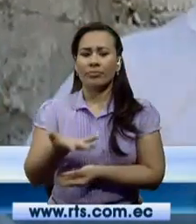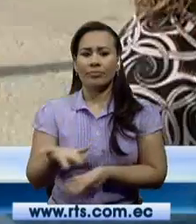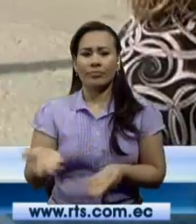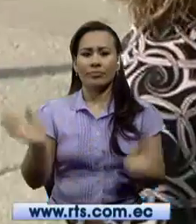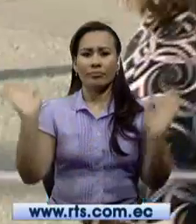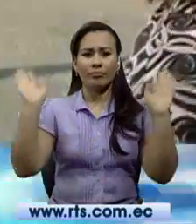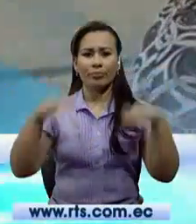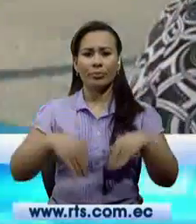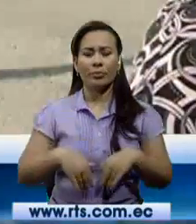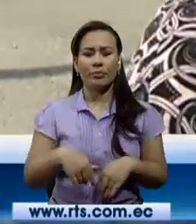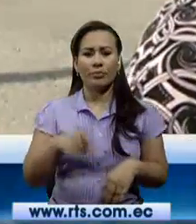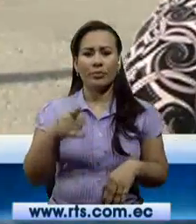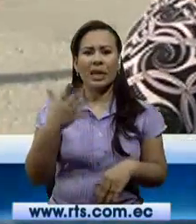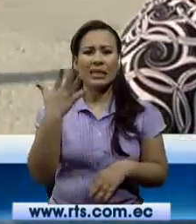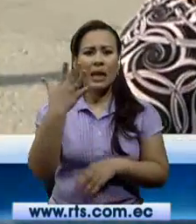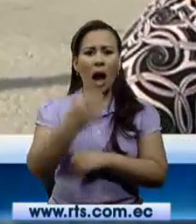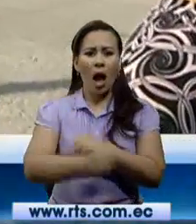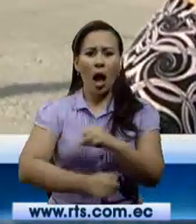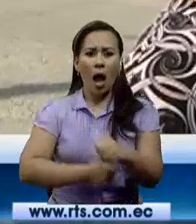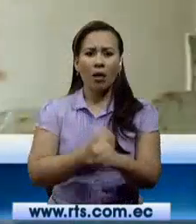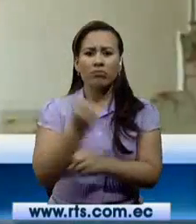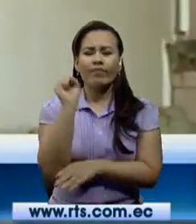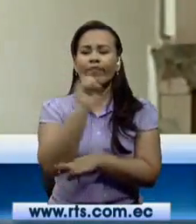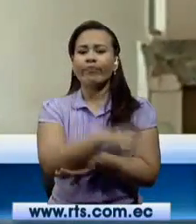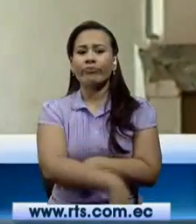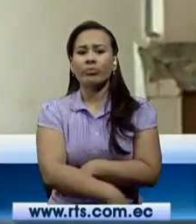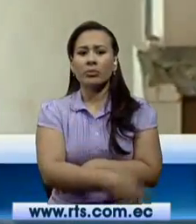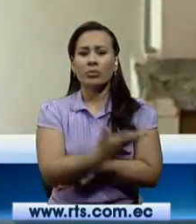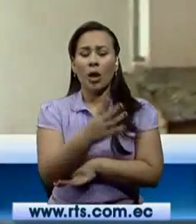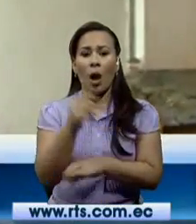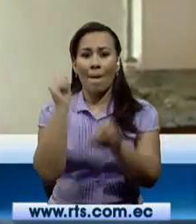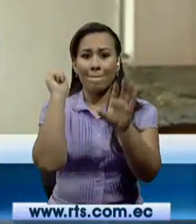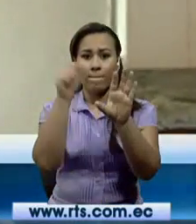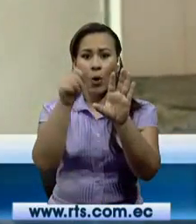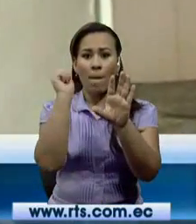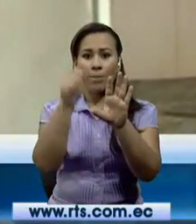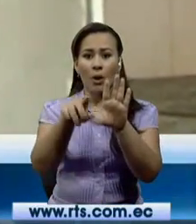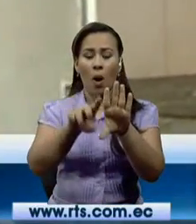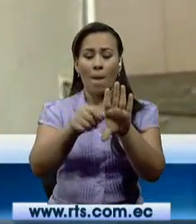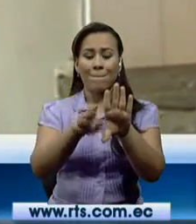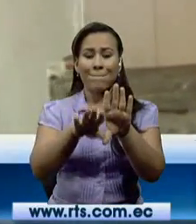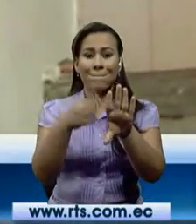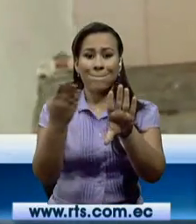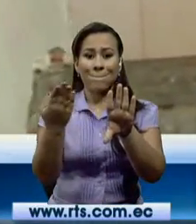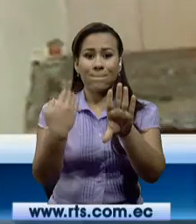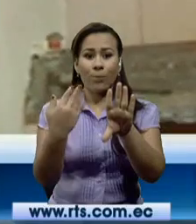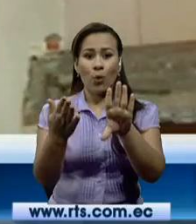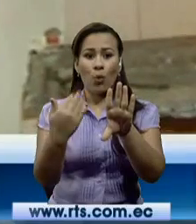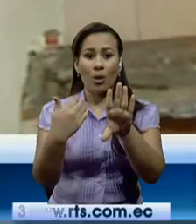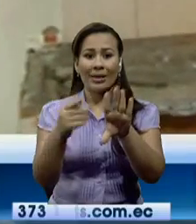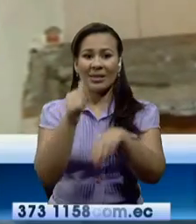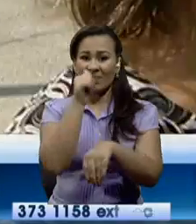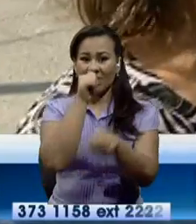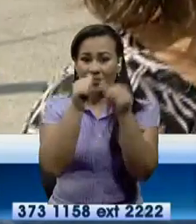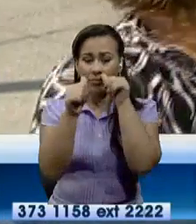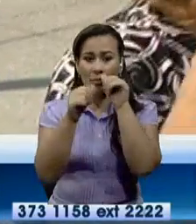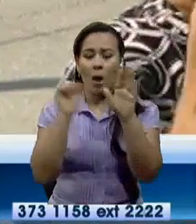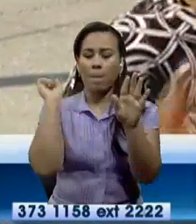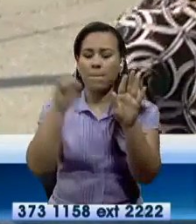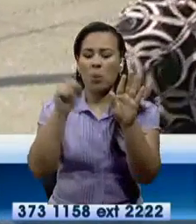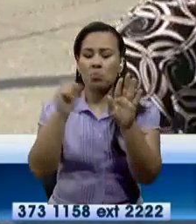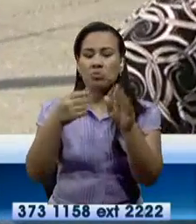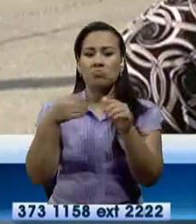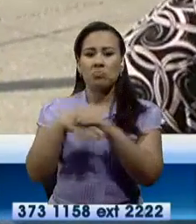hecho. Esto tiene unos 5 años de abandono. Luego rompieron la puerta de allá, los de la droga. A la noche la